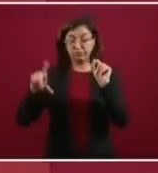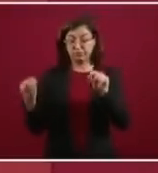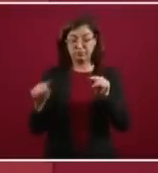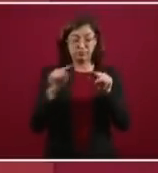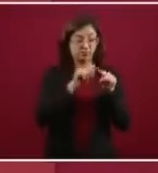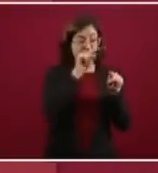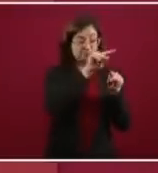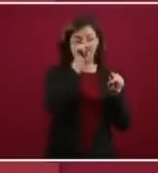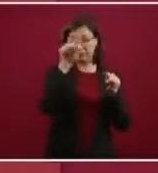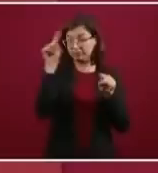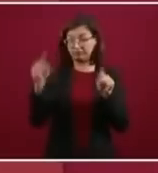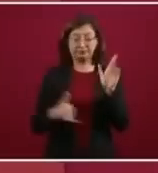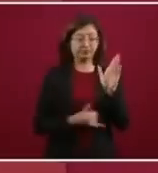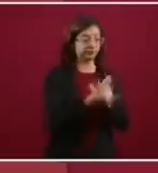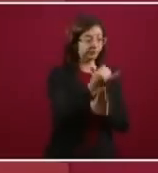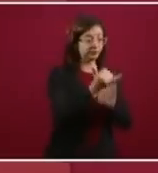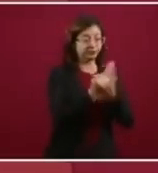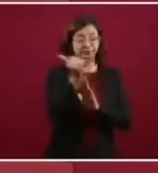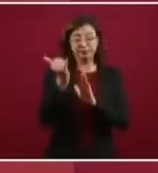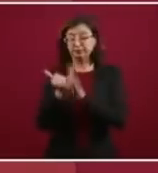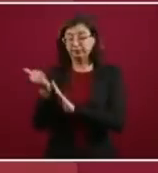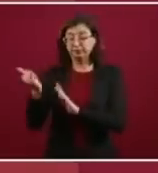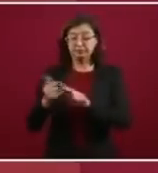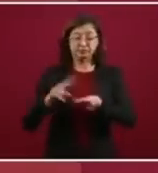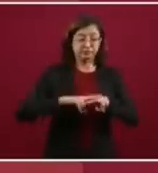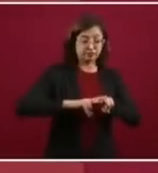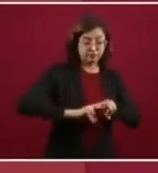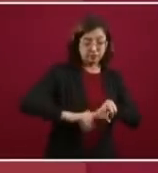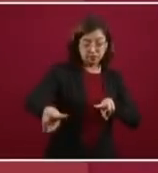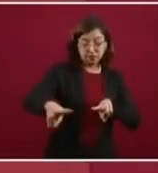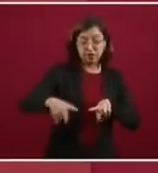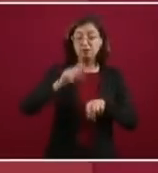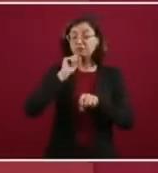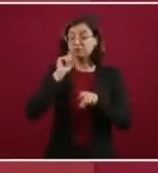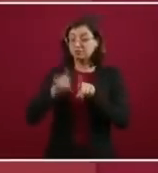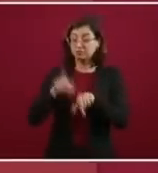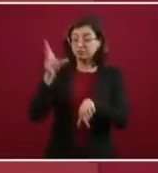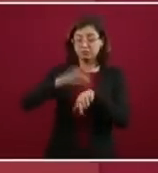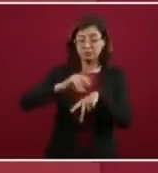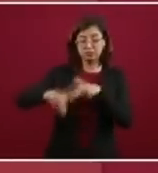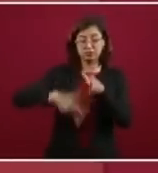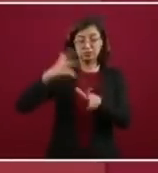de todas las líneas férreas, de todas las concesiones de ferrocarriles,